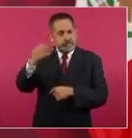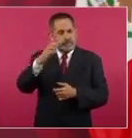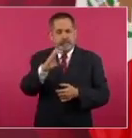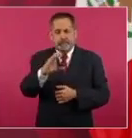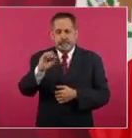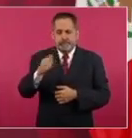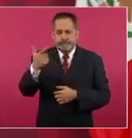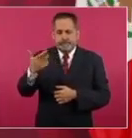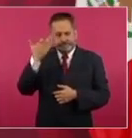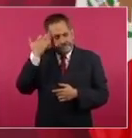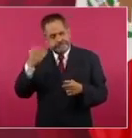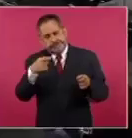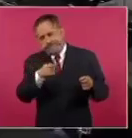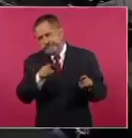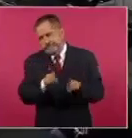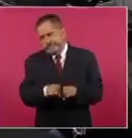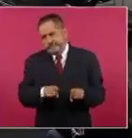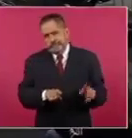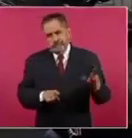Salinas